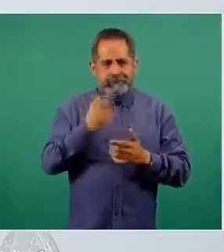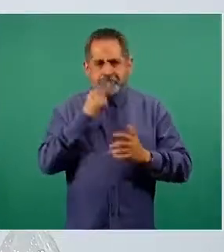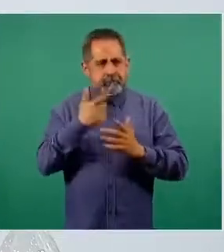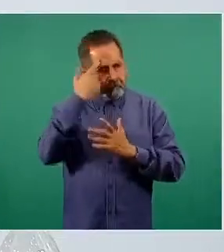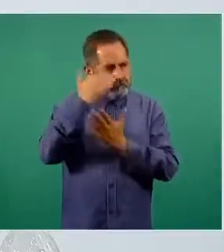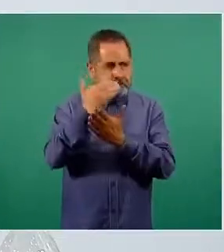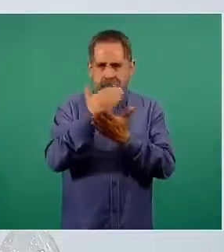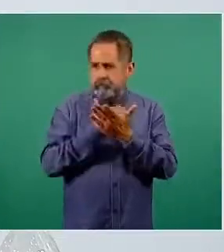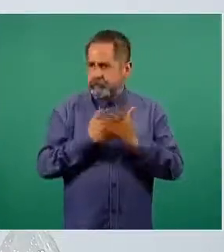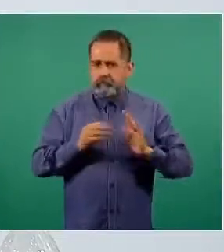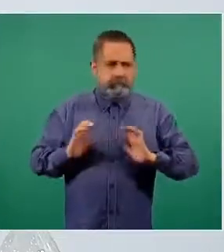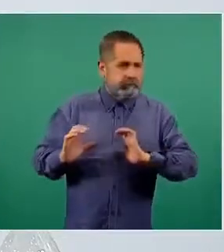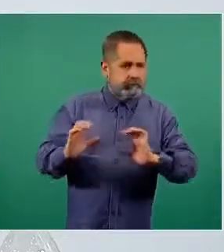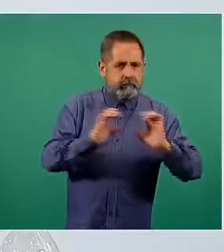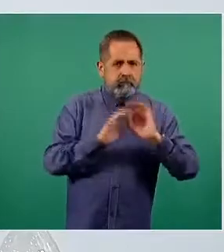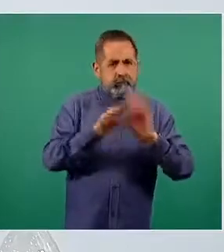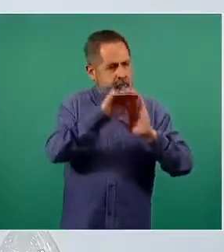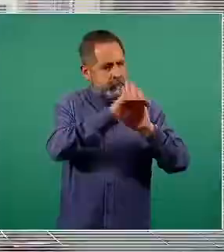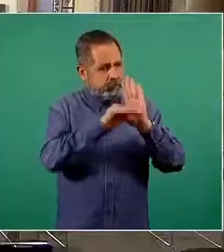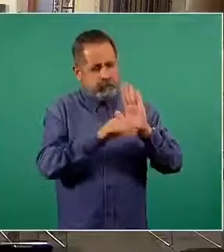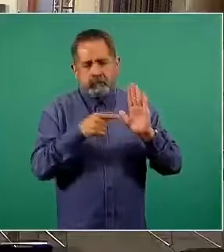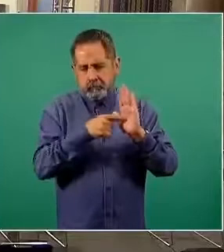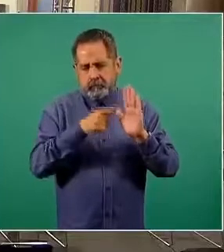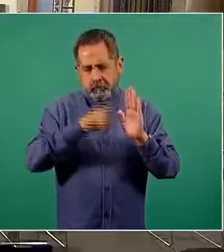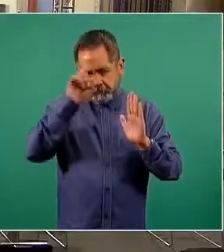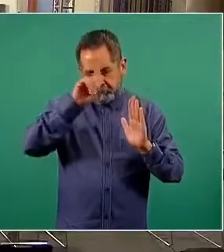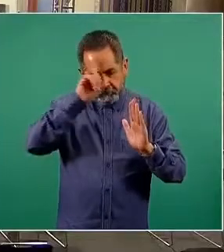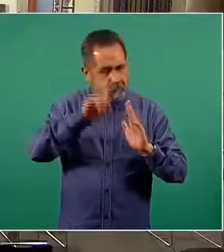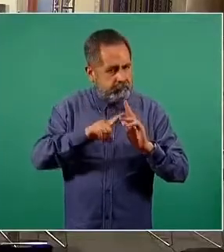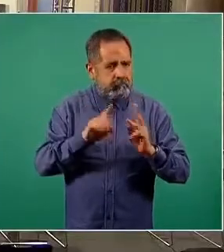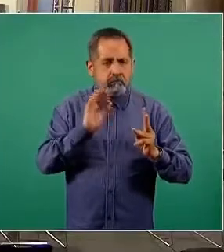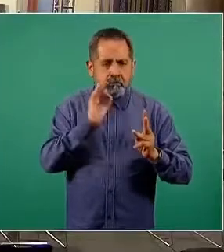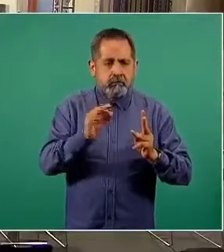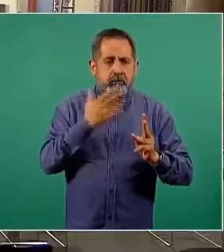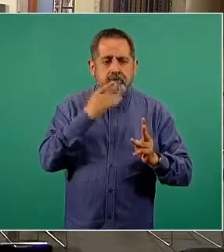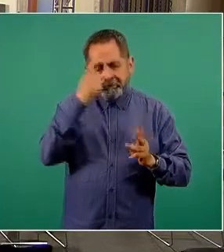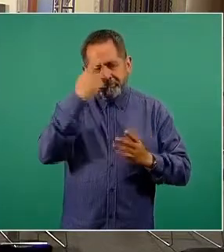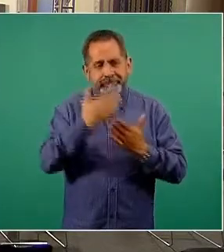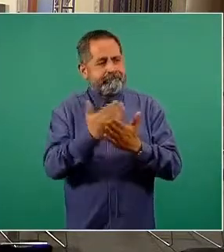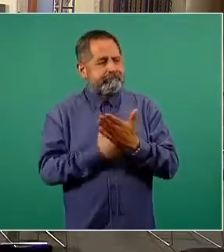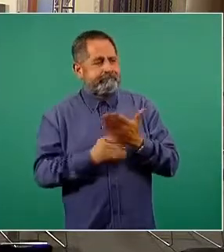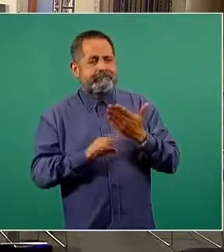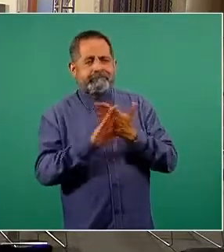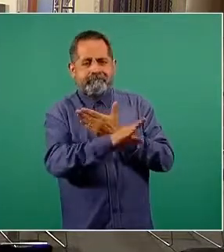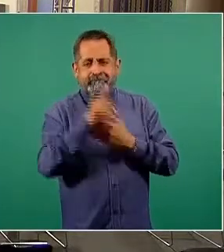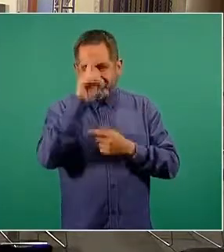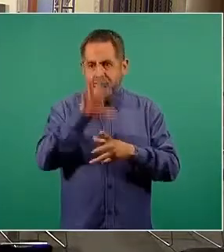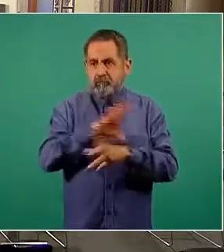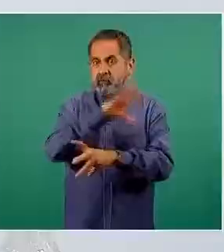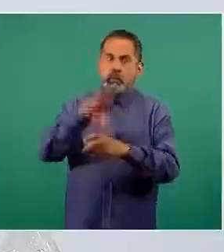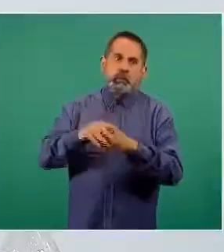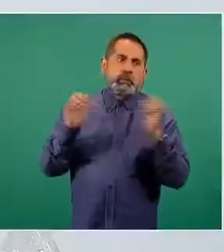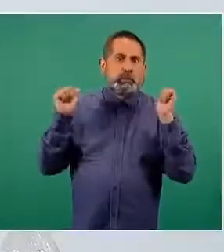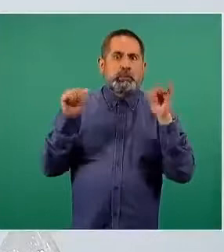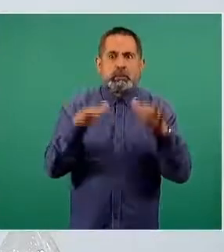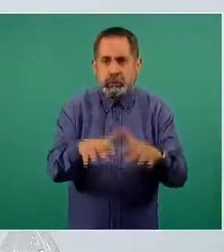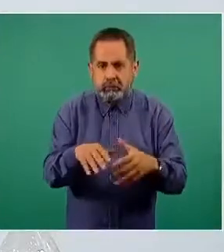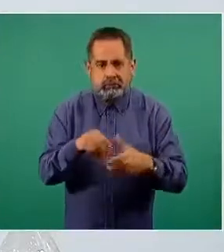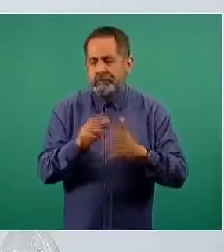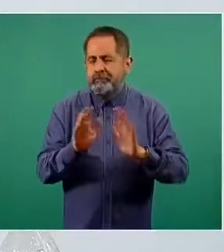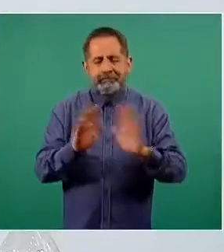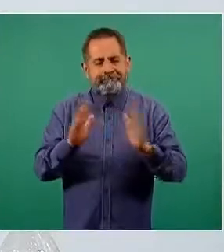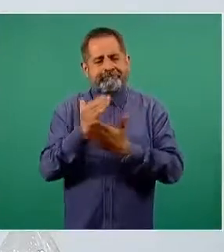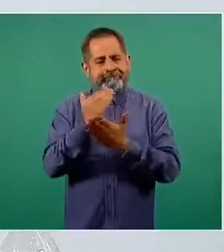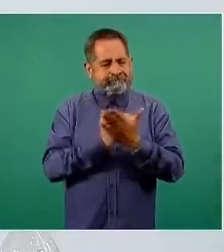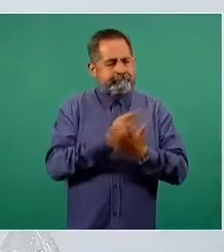la demanda de viajes en esta pandemia, y de esa manera evitar una motorización mayor a la que ya